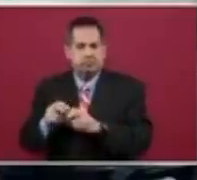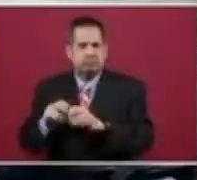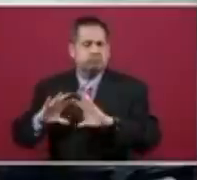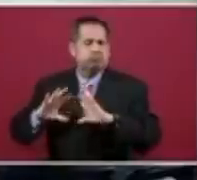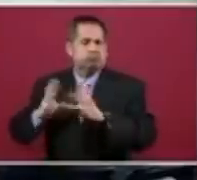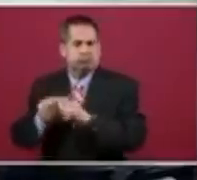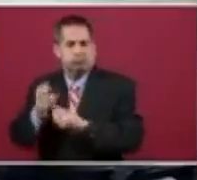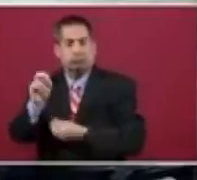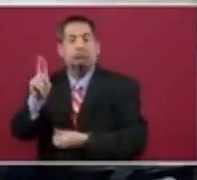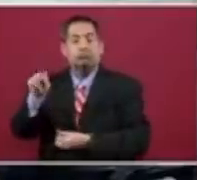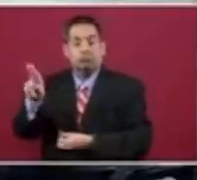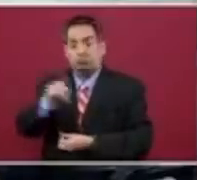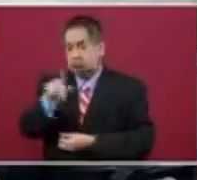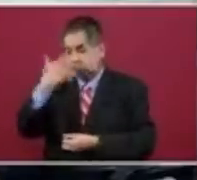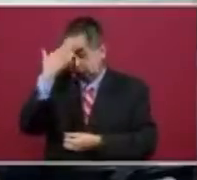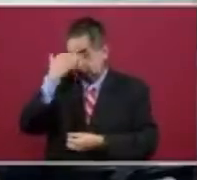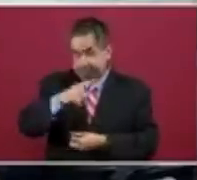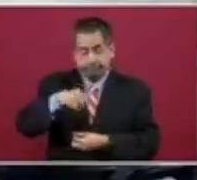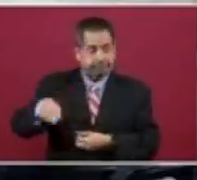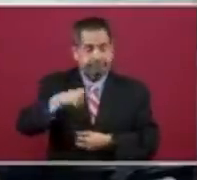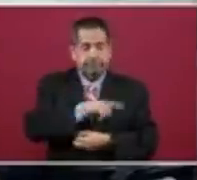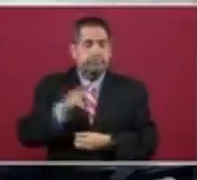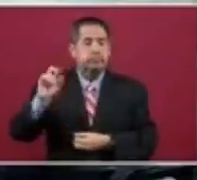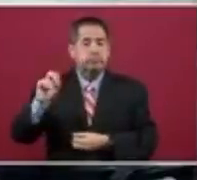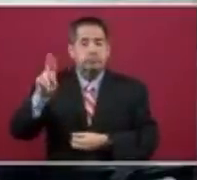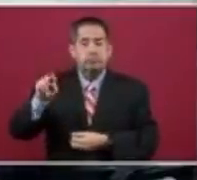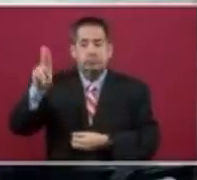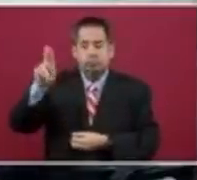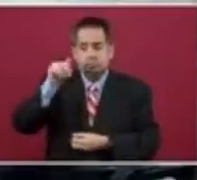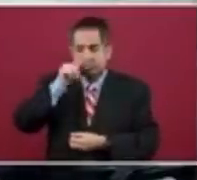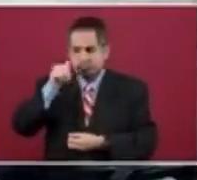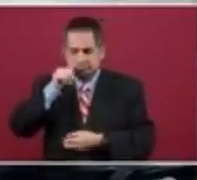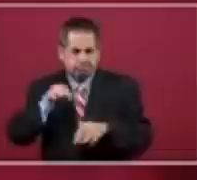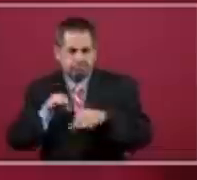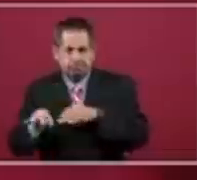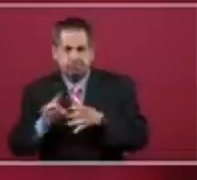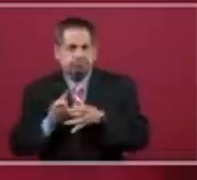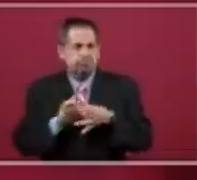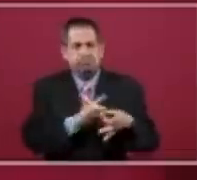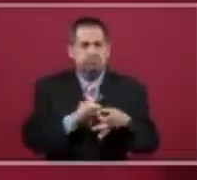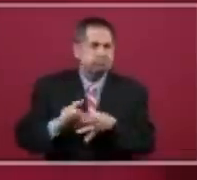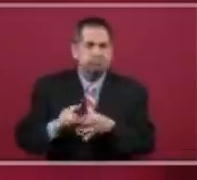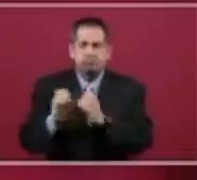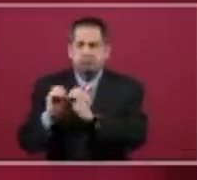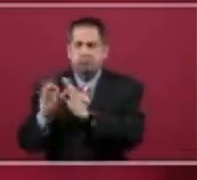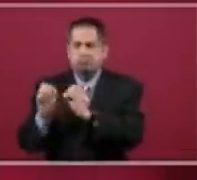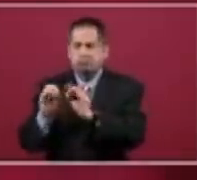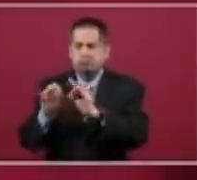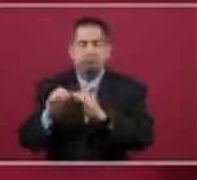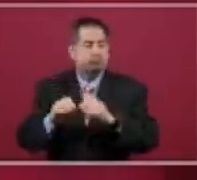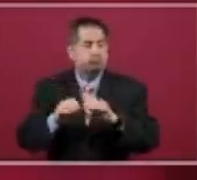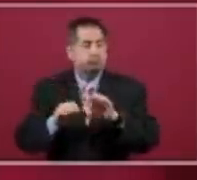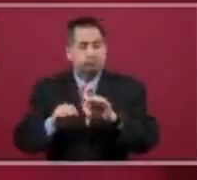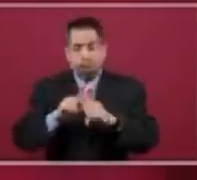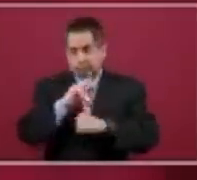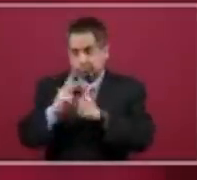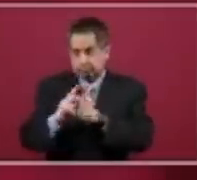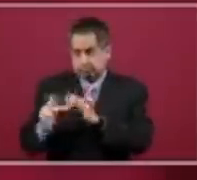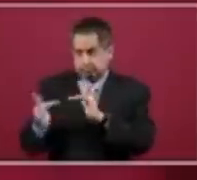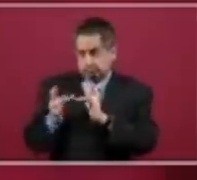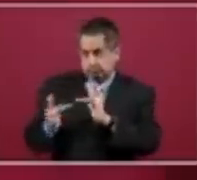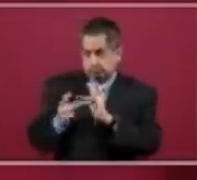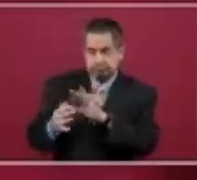las Naciones Unidas. Ustedes saben que Naciones Unidas está trabajando ya en forma coordinada todas las oficinas en el país y también